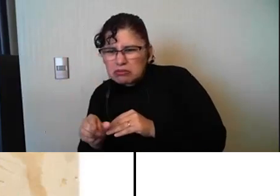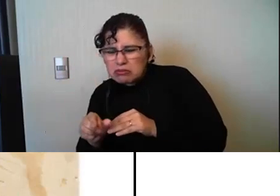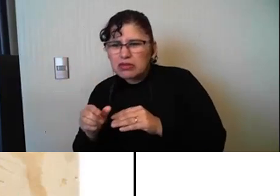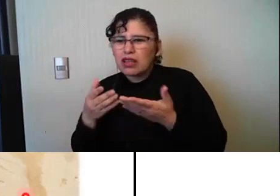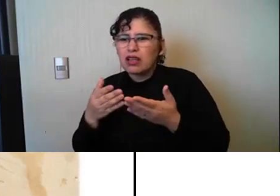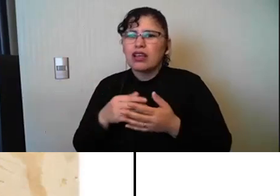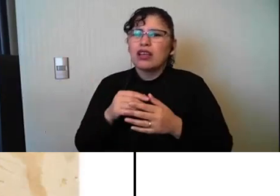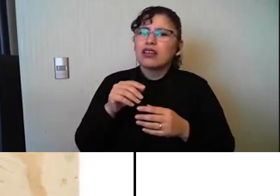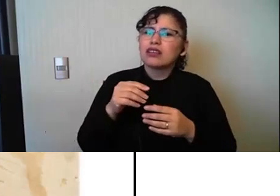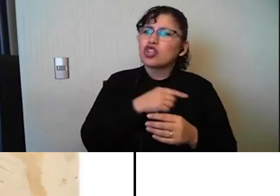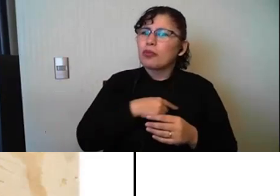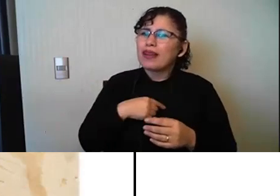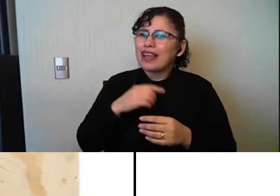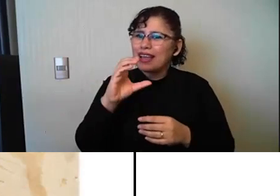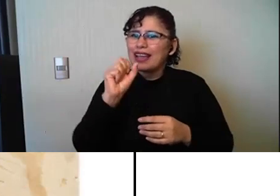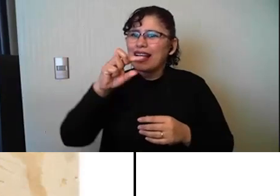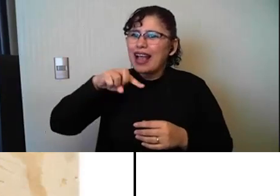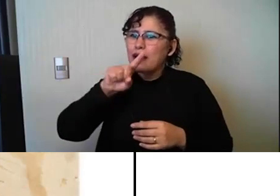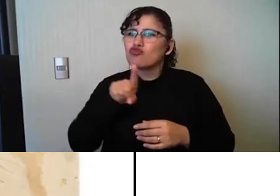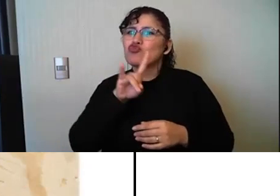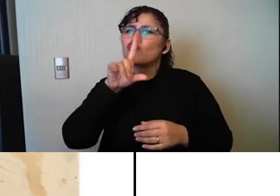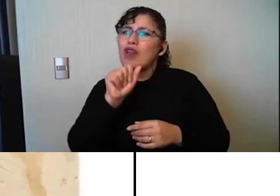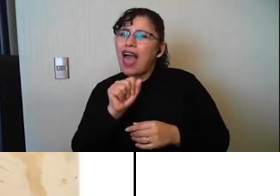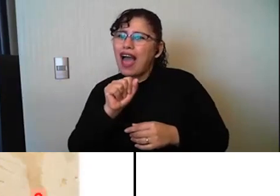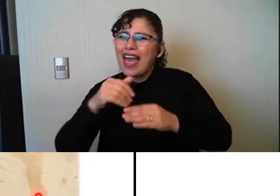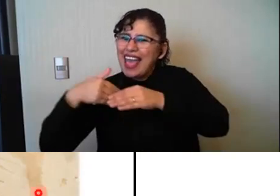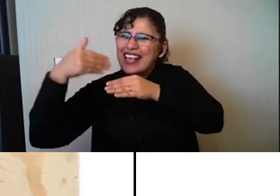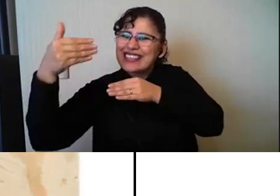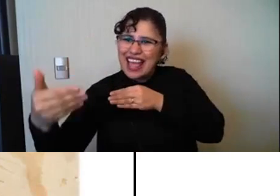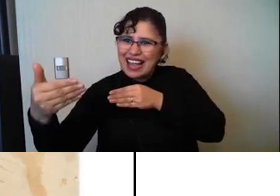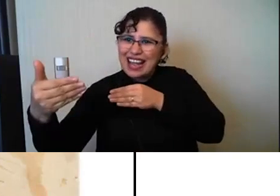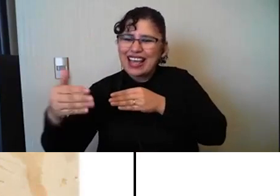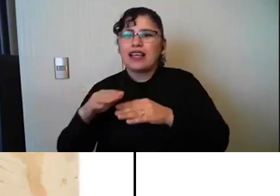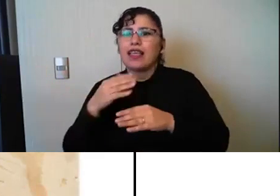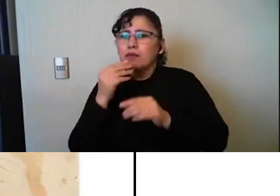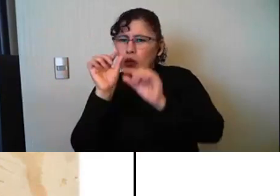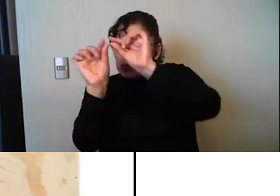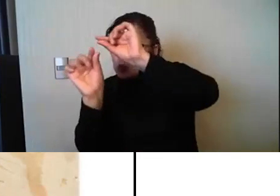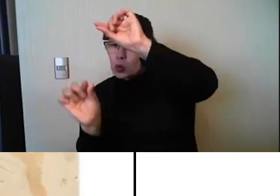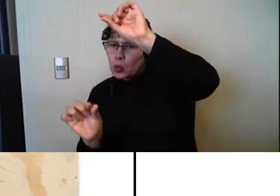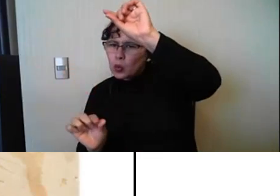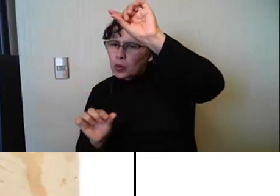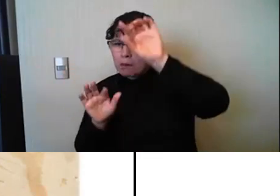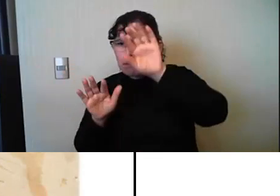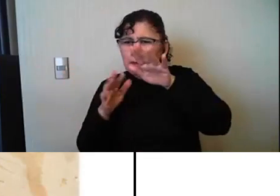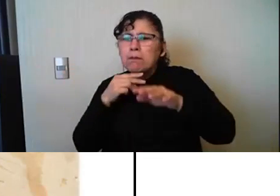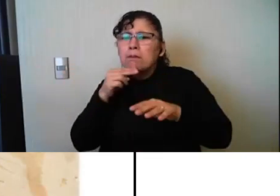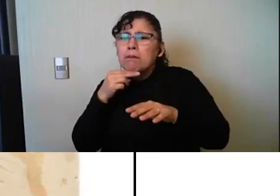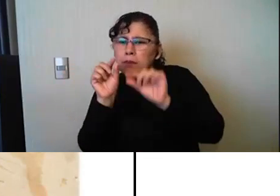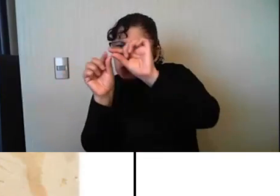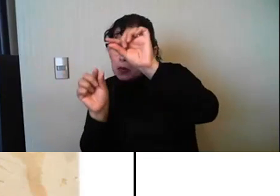de esto se denomina cápsula externa, y hay una pequeña franja de sustancia gris que es